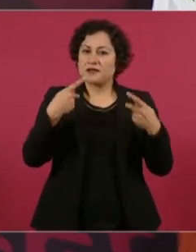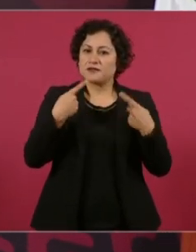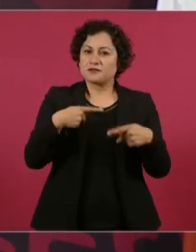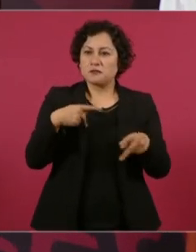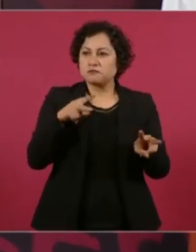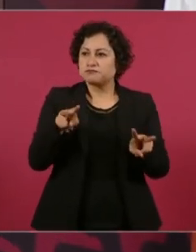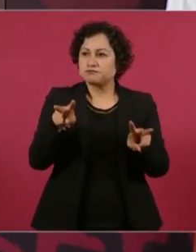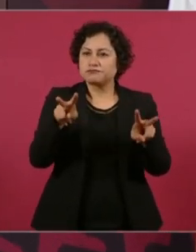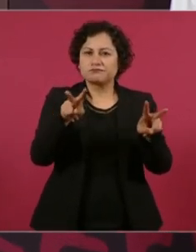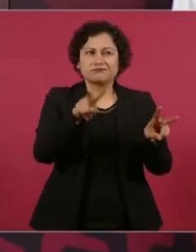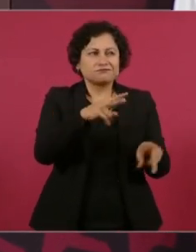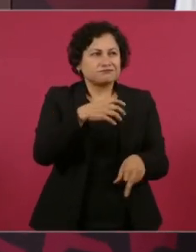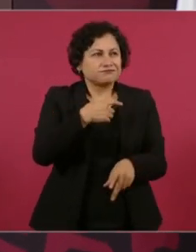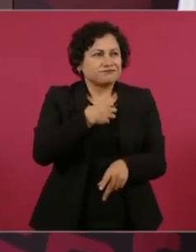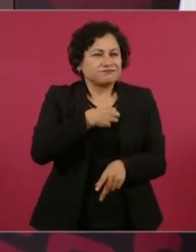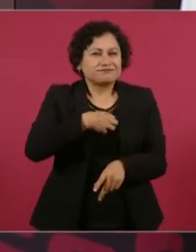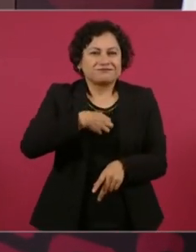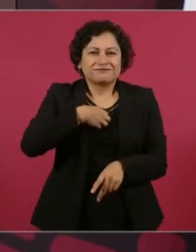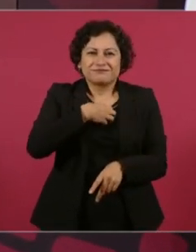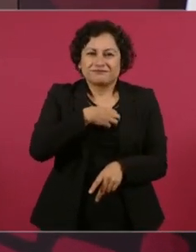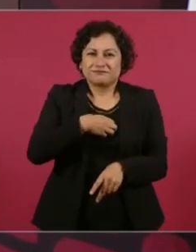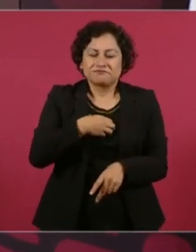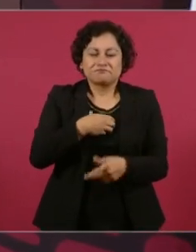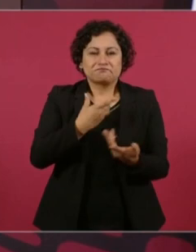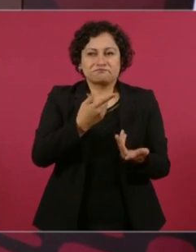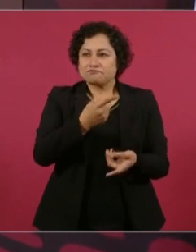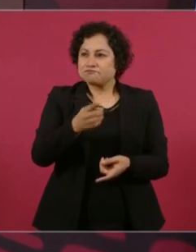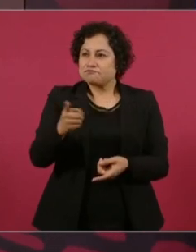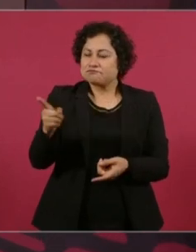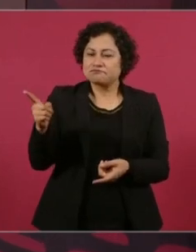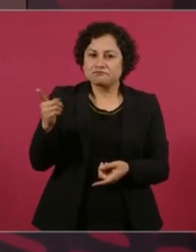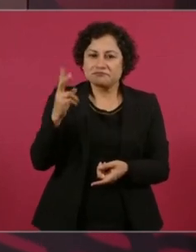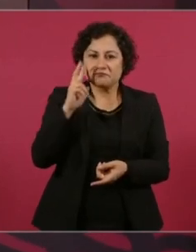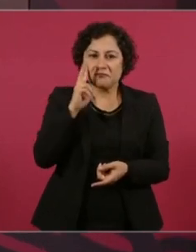Muy a gusto. Y además, yo le agradezco mucho a la gente,